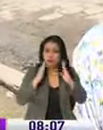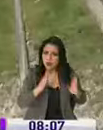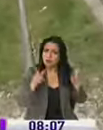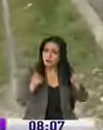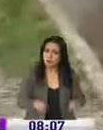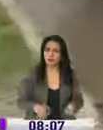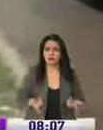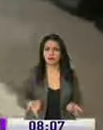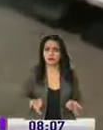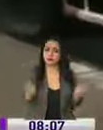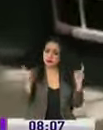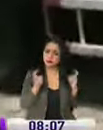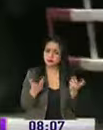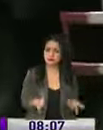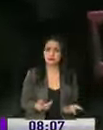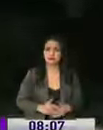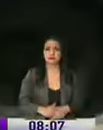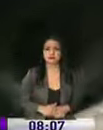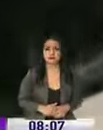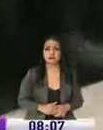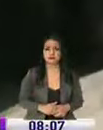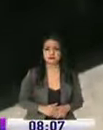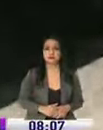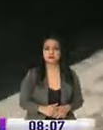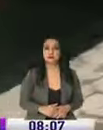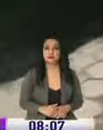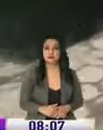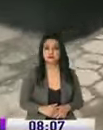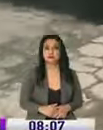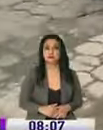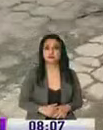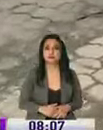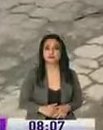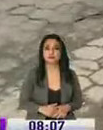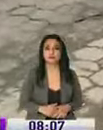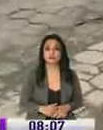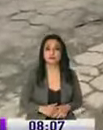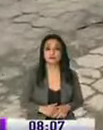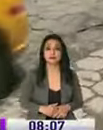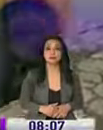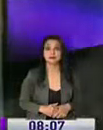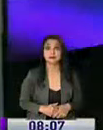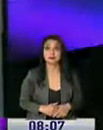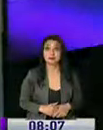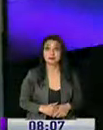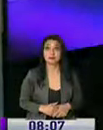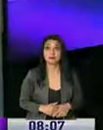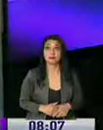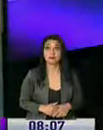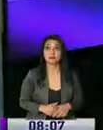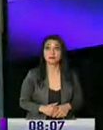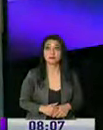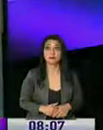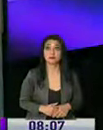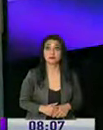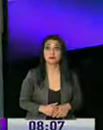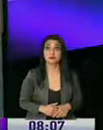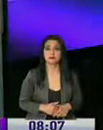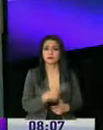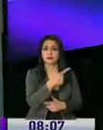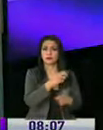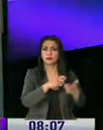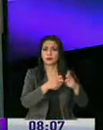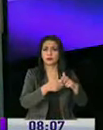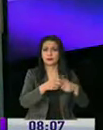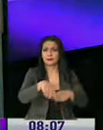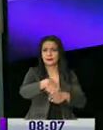Informó Patricia Aldaz. Sitio, no sean mucho lío, vecinos, sitio